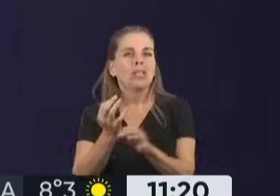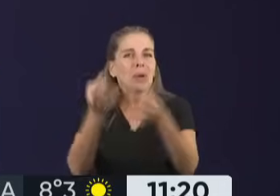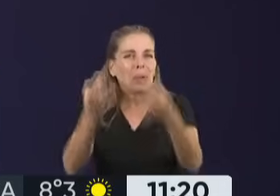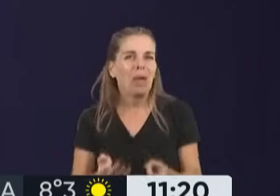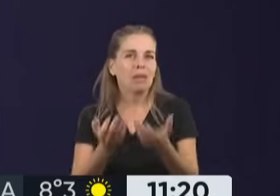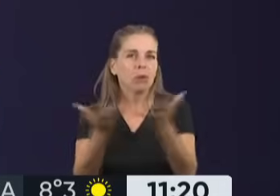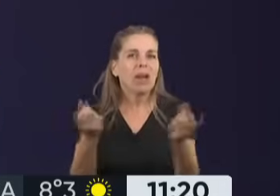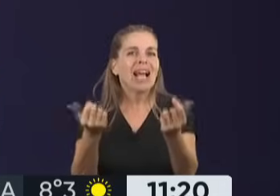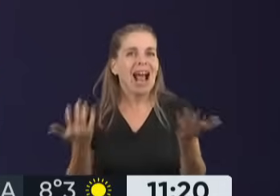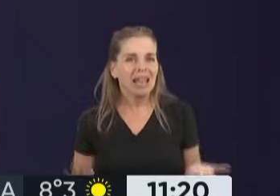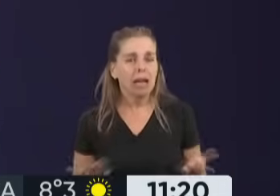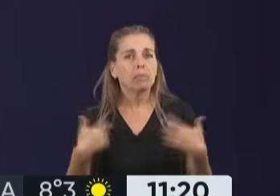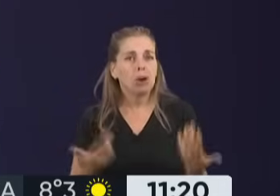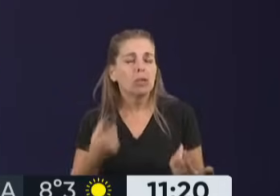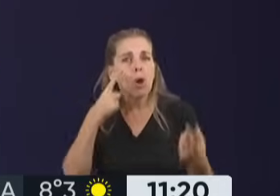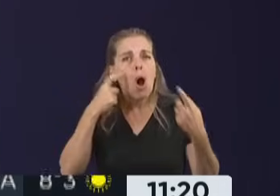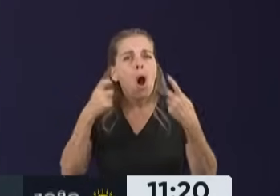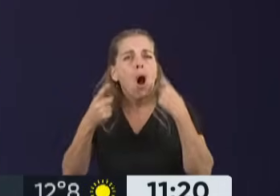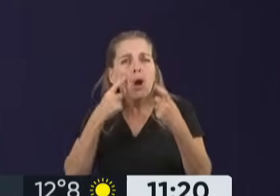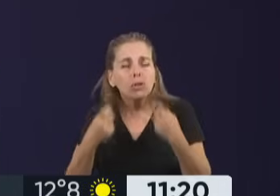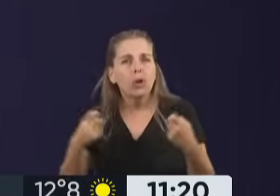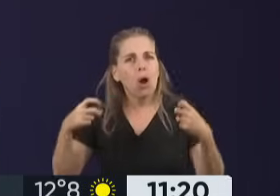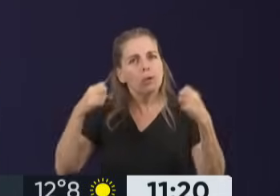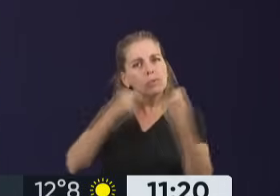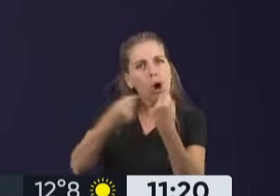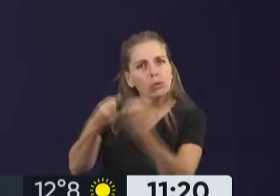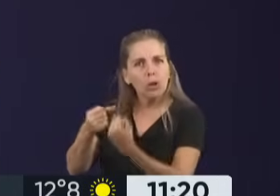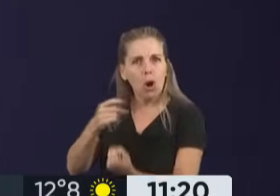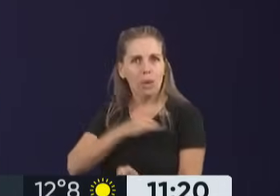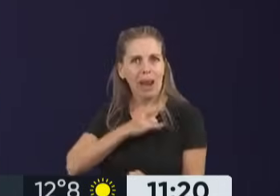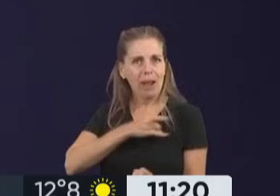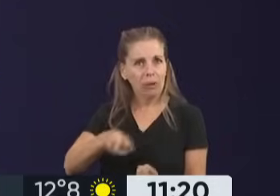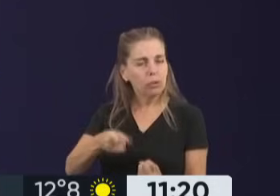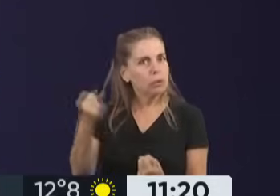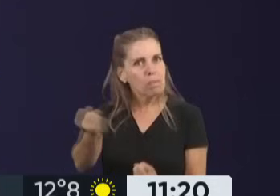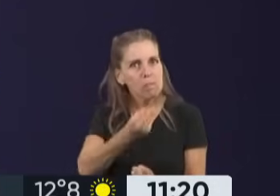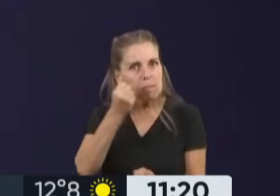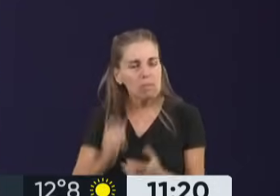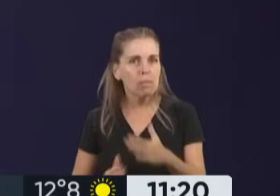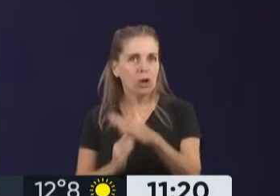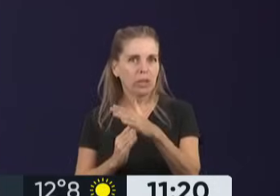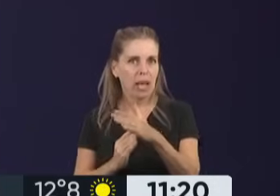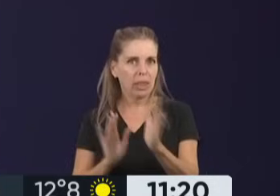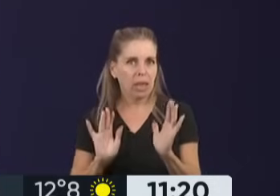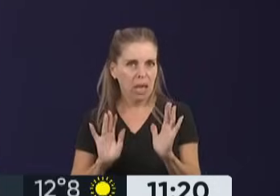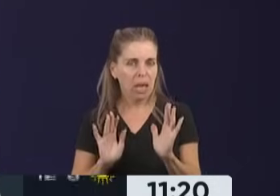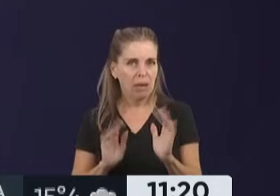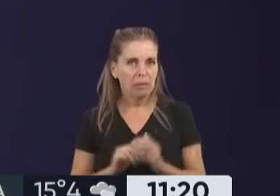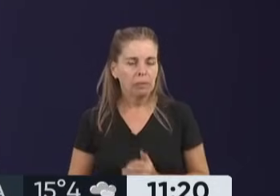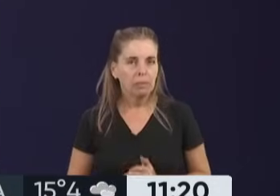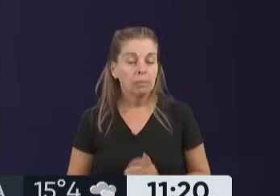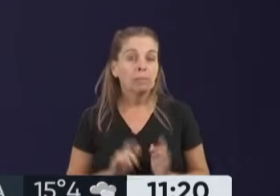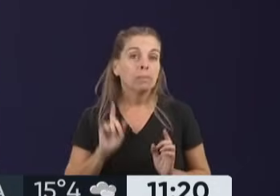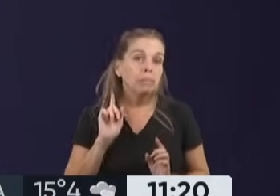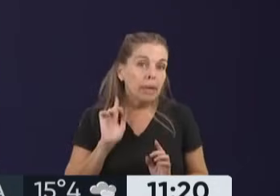las auditorías son un pilar fundamental de todo esto, pero en tal caso